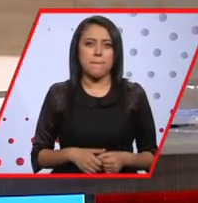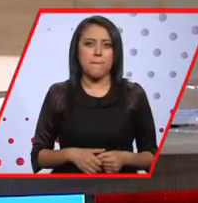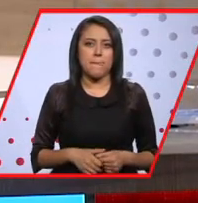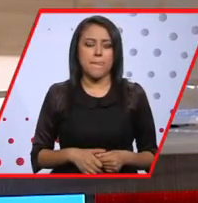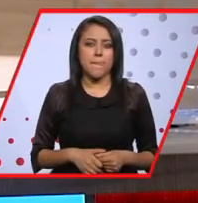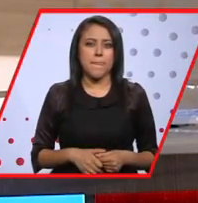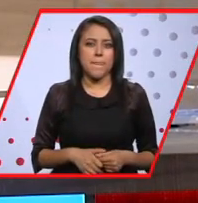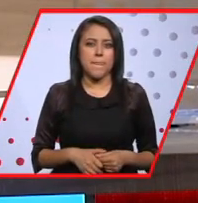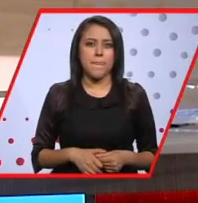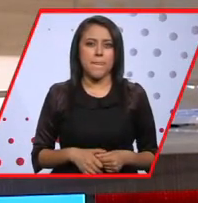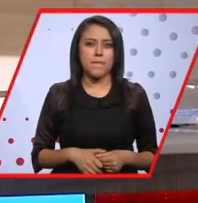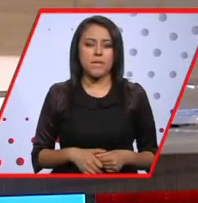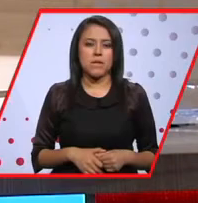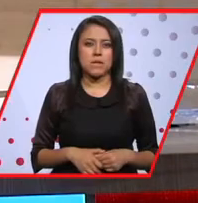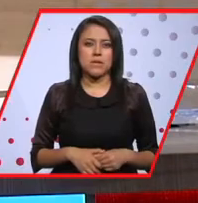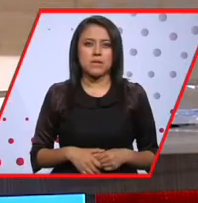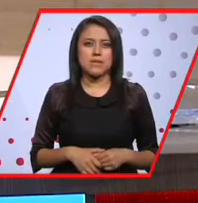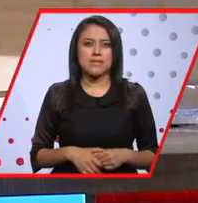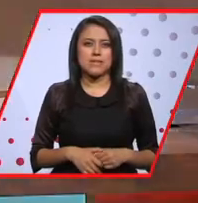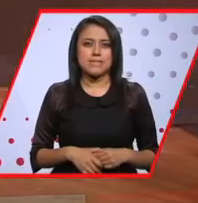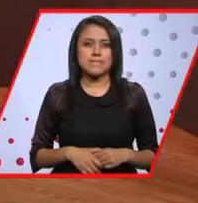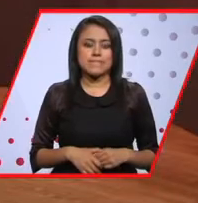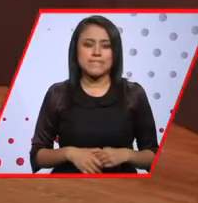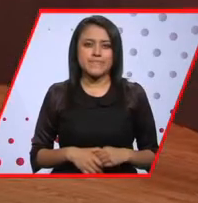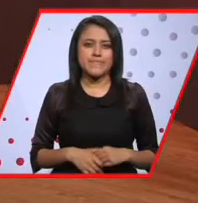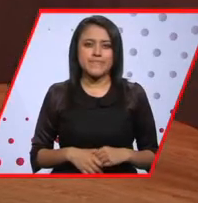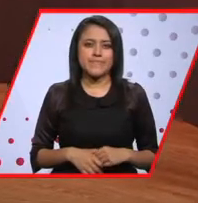El curso de investigación, me imagino.